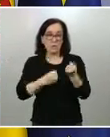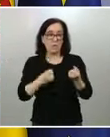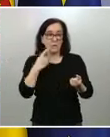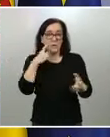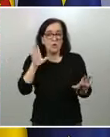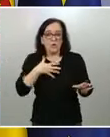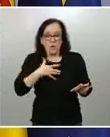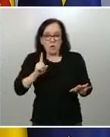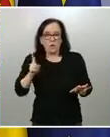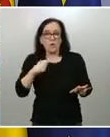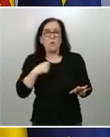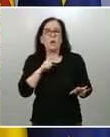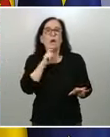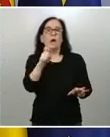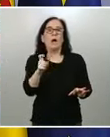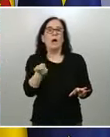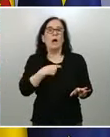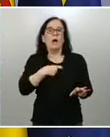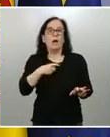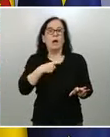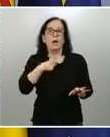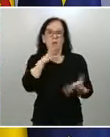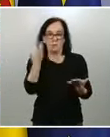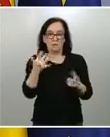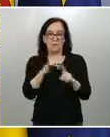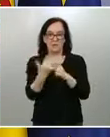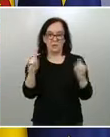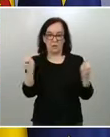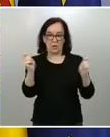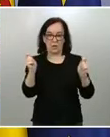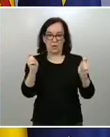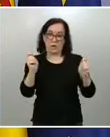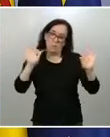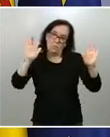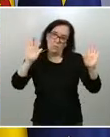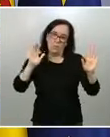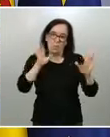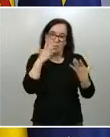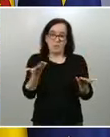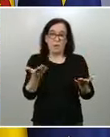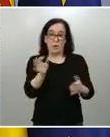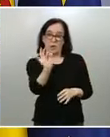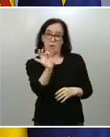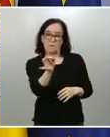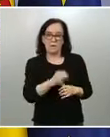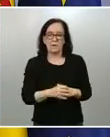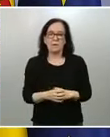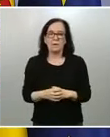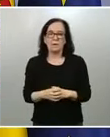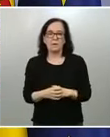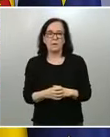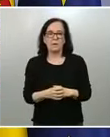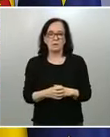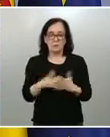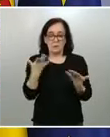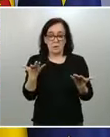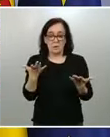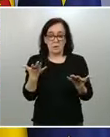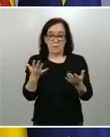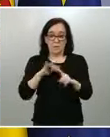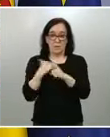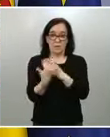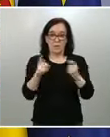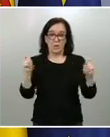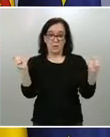y hablando de estado del arma menos aún pero si efectivamente el estado de alarma decae